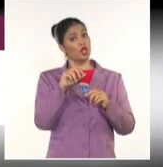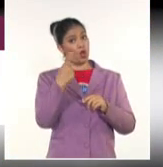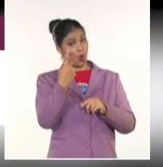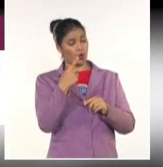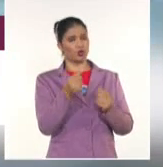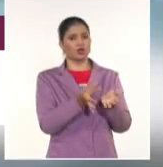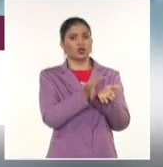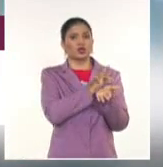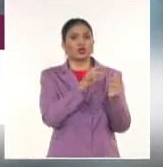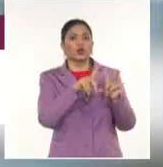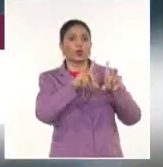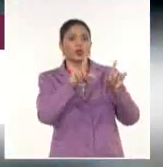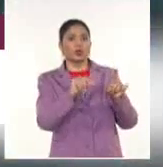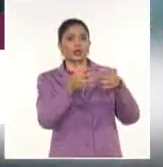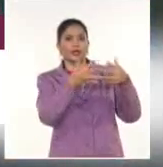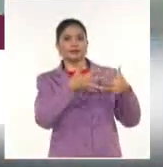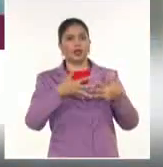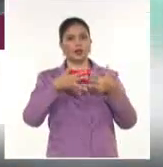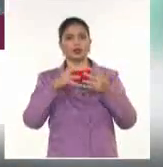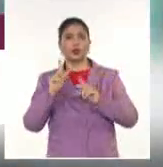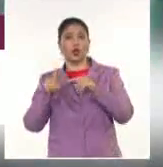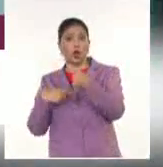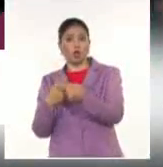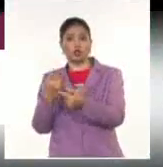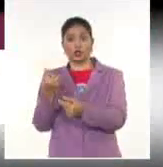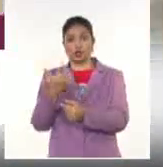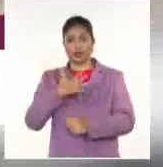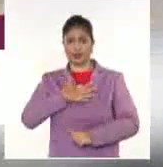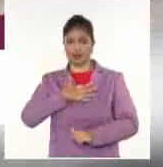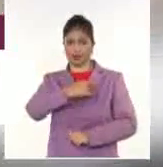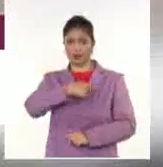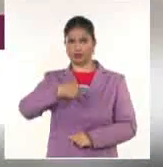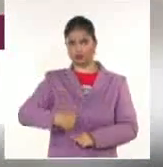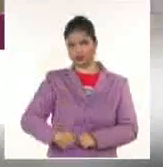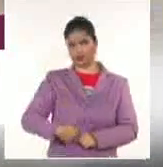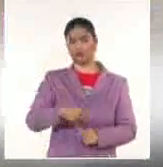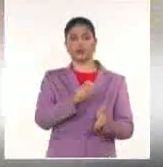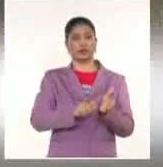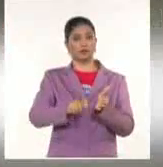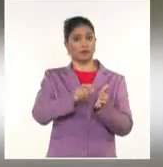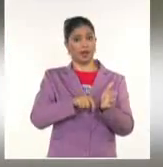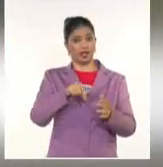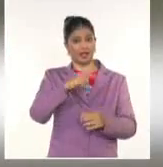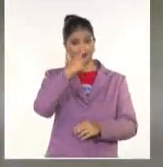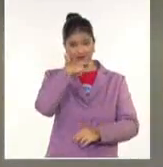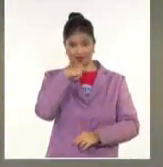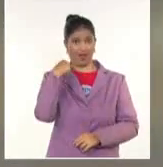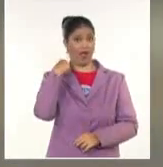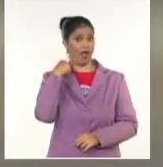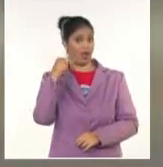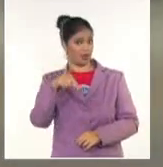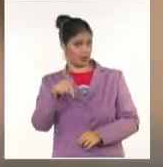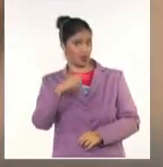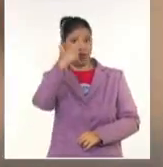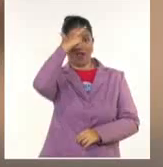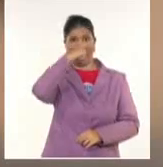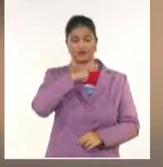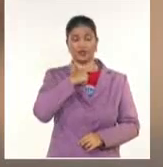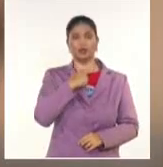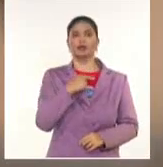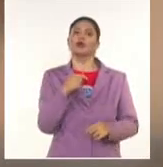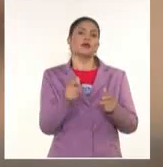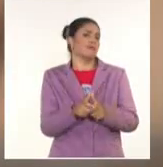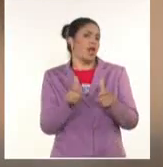acuerdo con el sistema de mensajería de pagos Swift en abril de este año casi el 6% de los pagos globales fueron realizados en